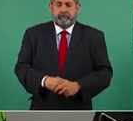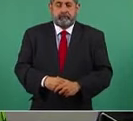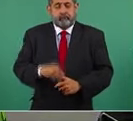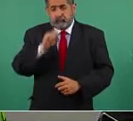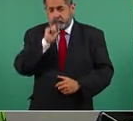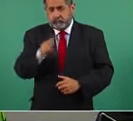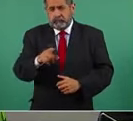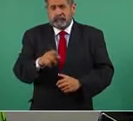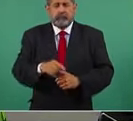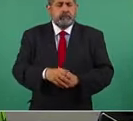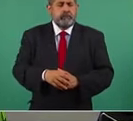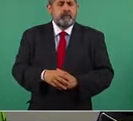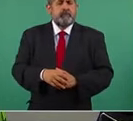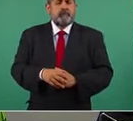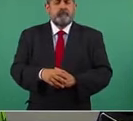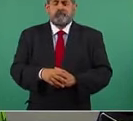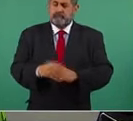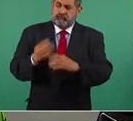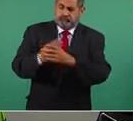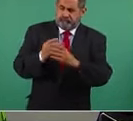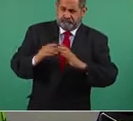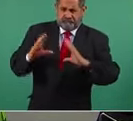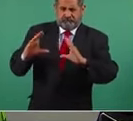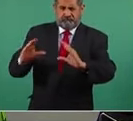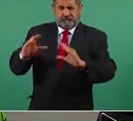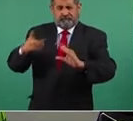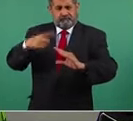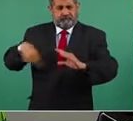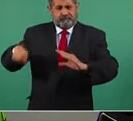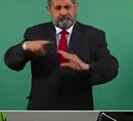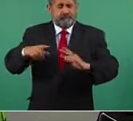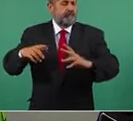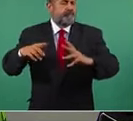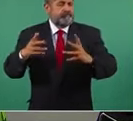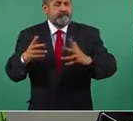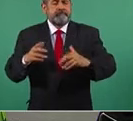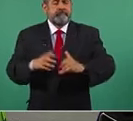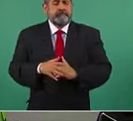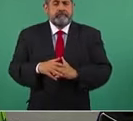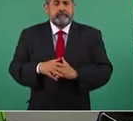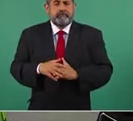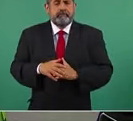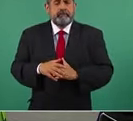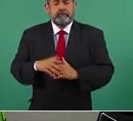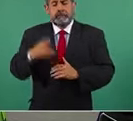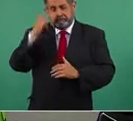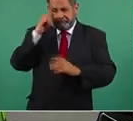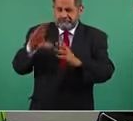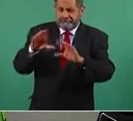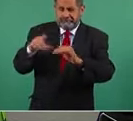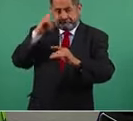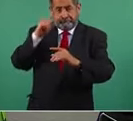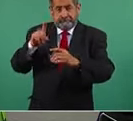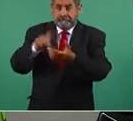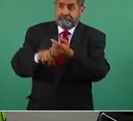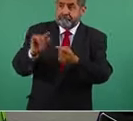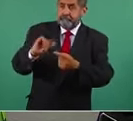Además de este curso de capacitación inicial, el programa rector de profesionalización nos marca